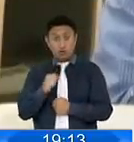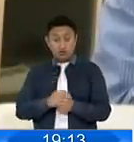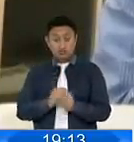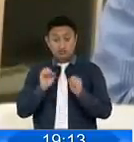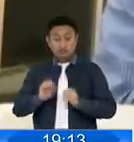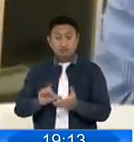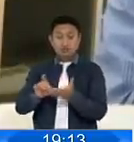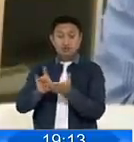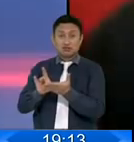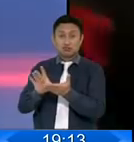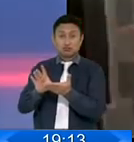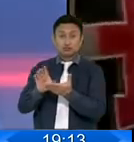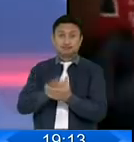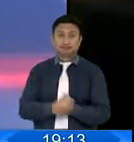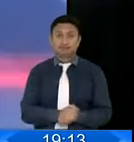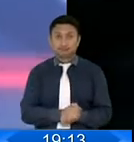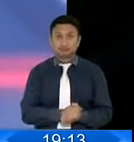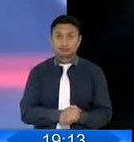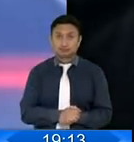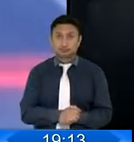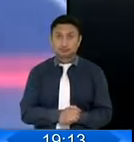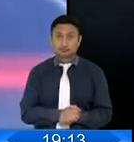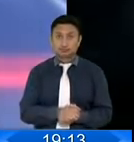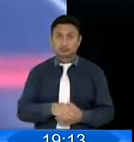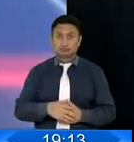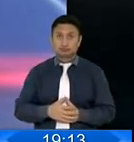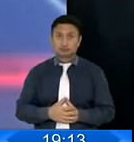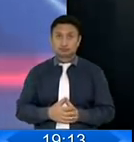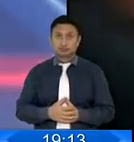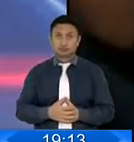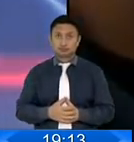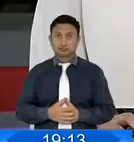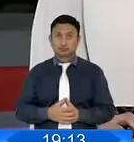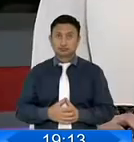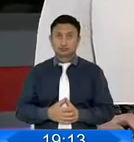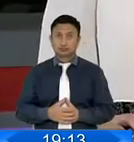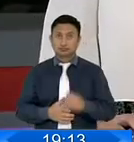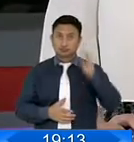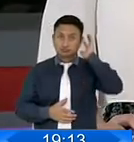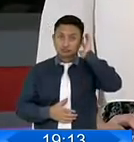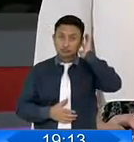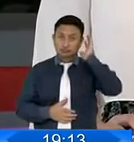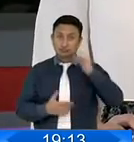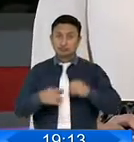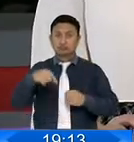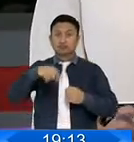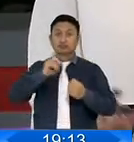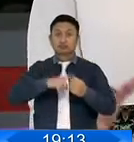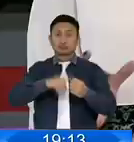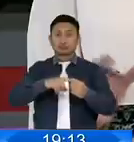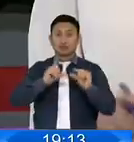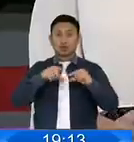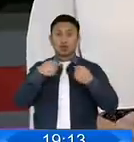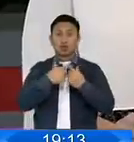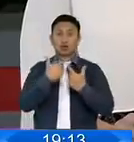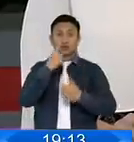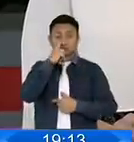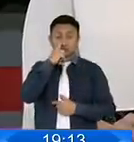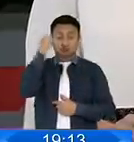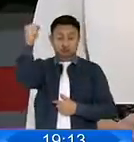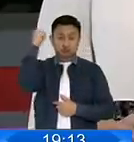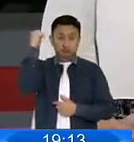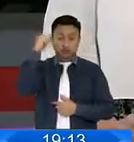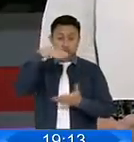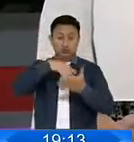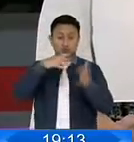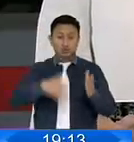destitución. Informó Héctor Romero. Y en Quito, varias centrales sindicales de trabajadores, estudiantes, docentes